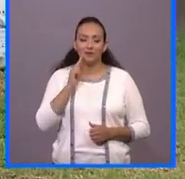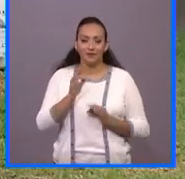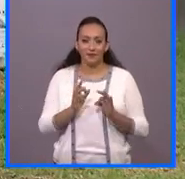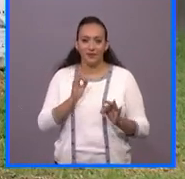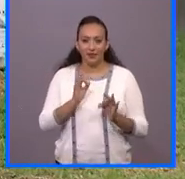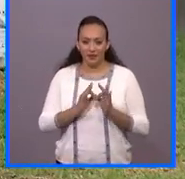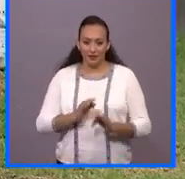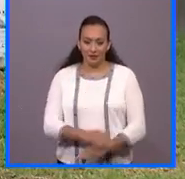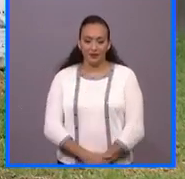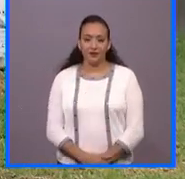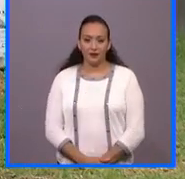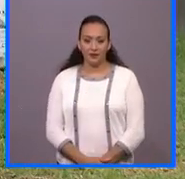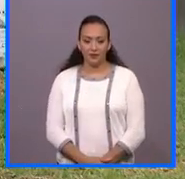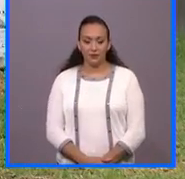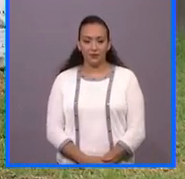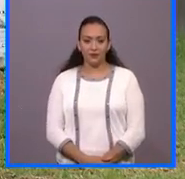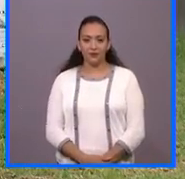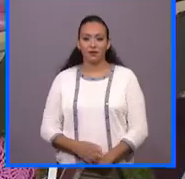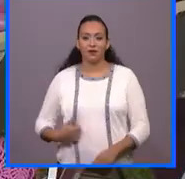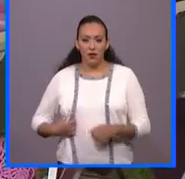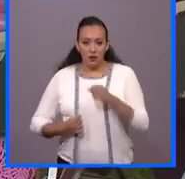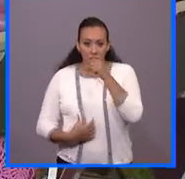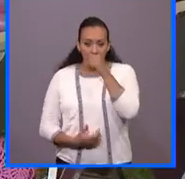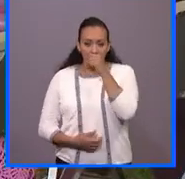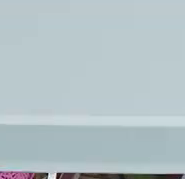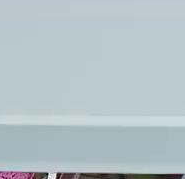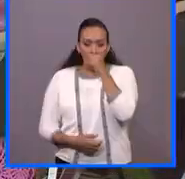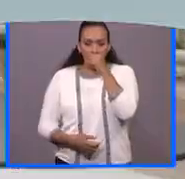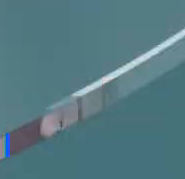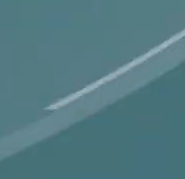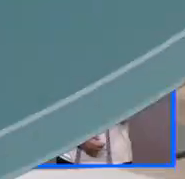Poder Judicial de la Federación, Juan Carlos González.